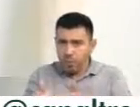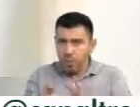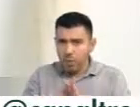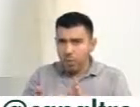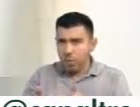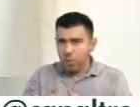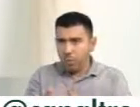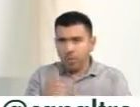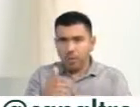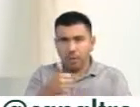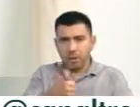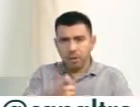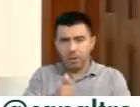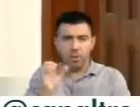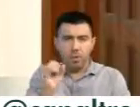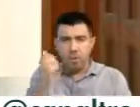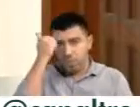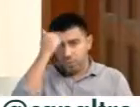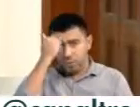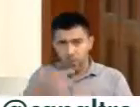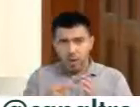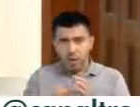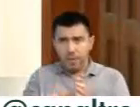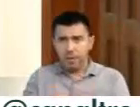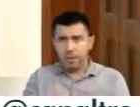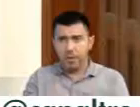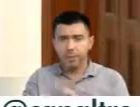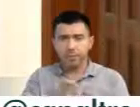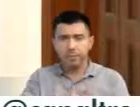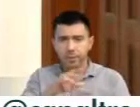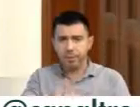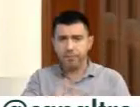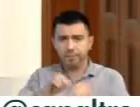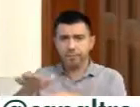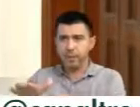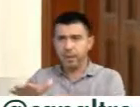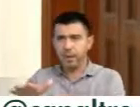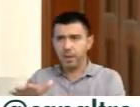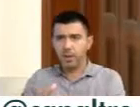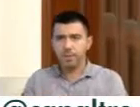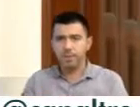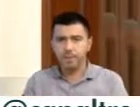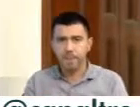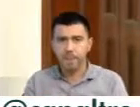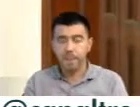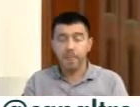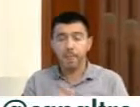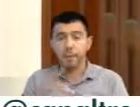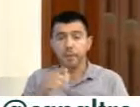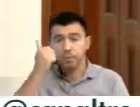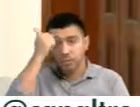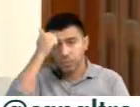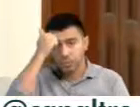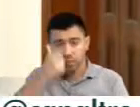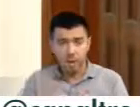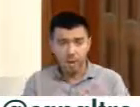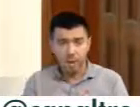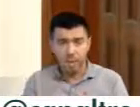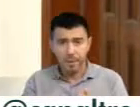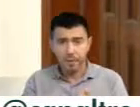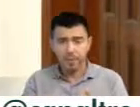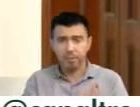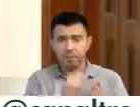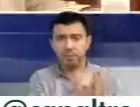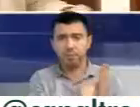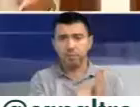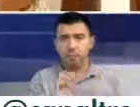docentes o directivos amenazados. La Secretaría de Educación Departamental ha señalado que el docente amenazado que ingrese a este programa